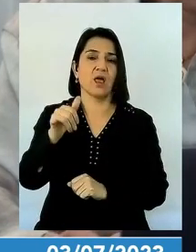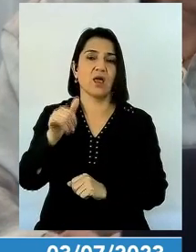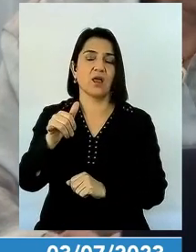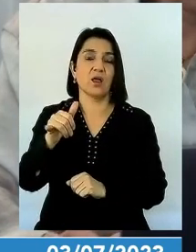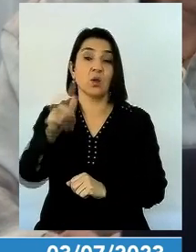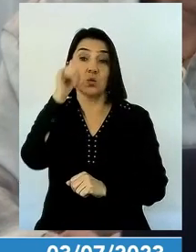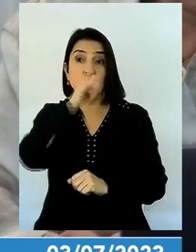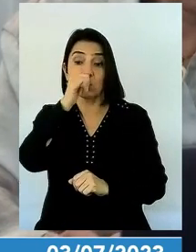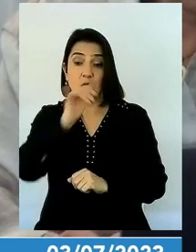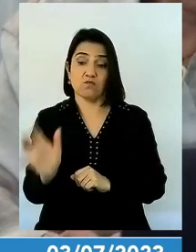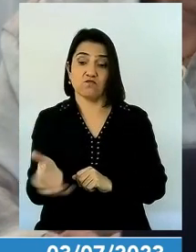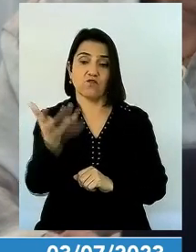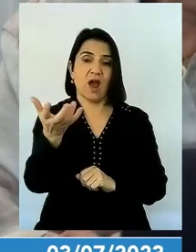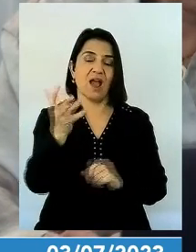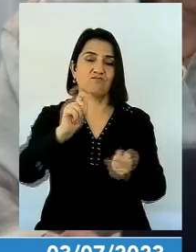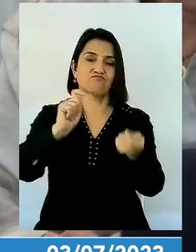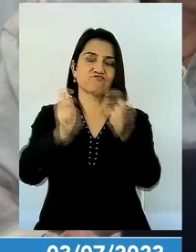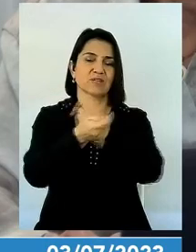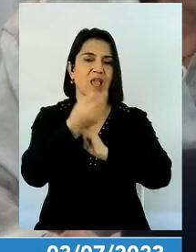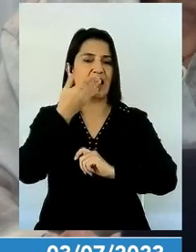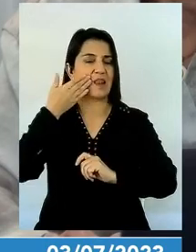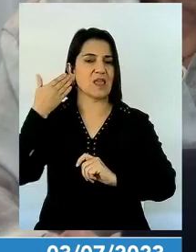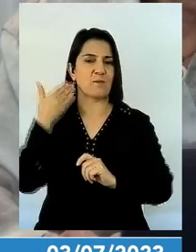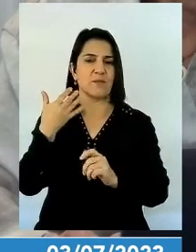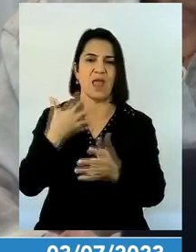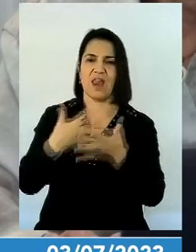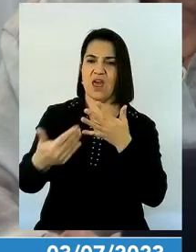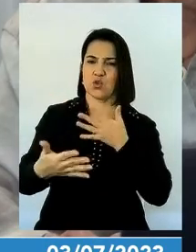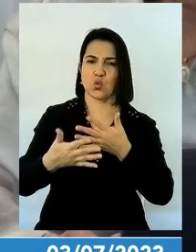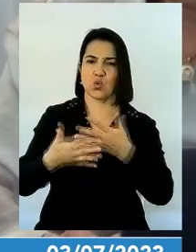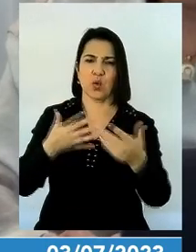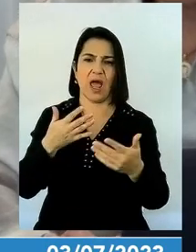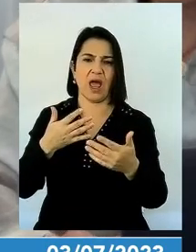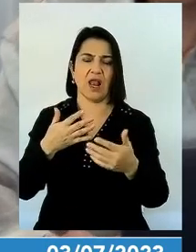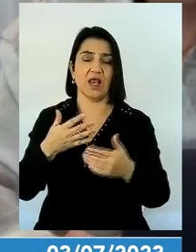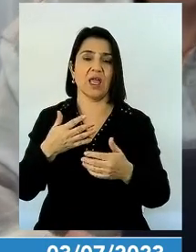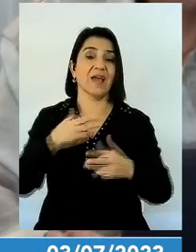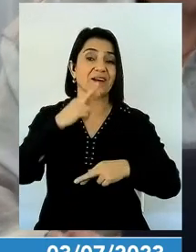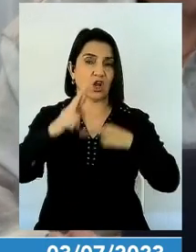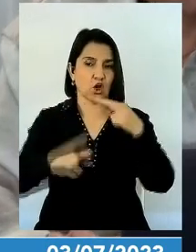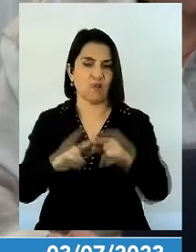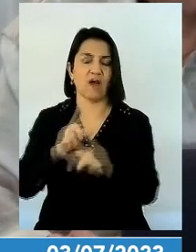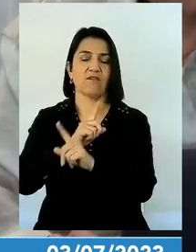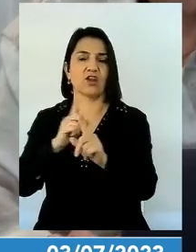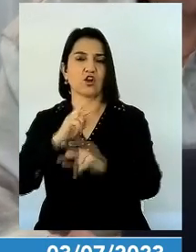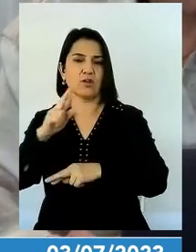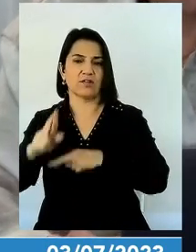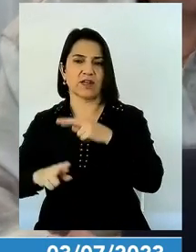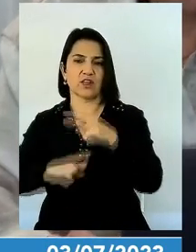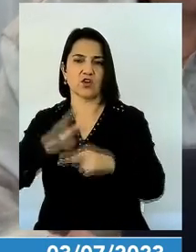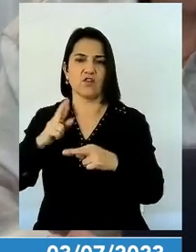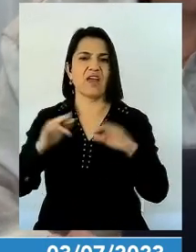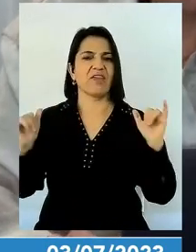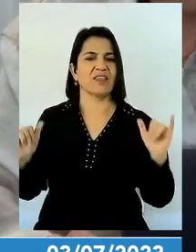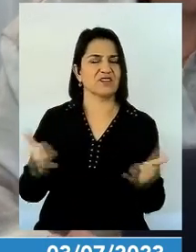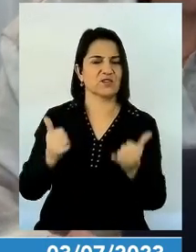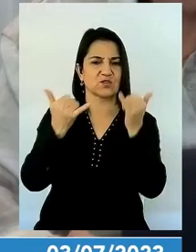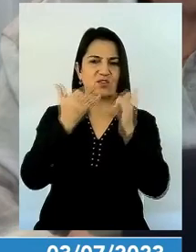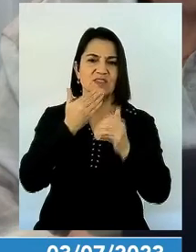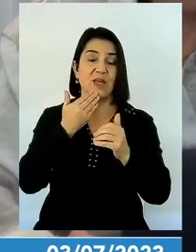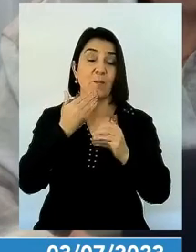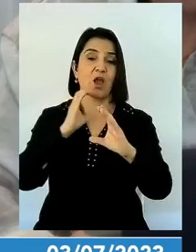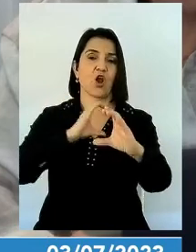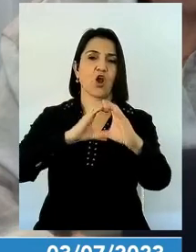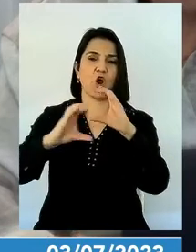recursos naturales no renovables, esparcimiento y recreación, también facilita vías de comunicación y así pueden